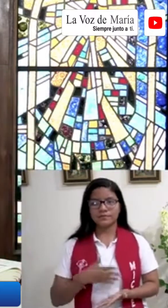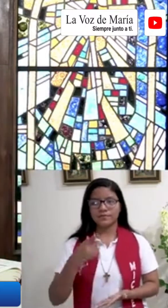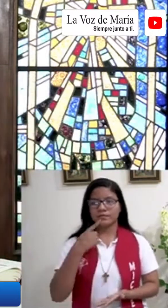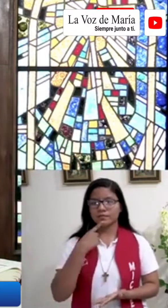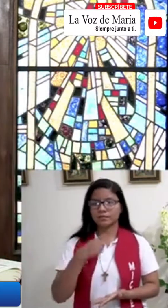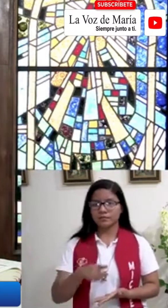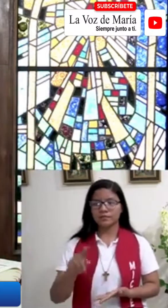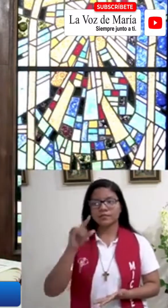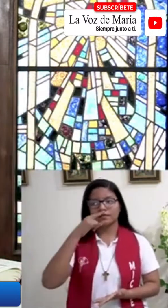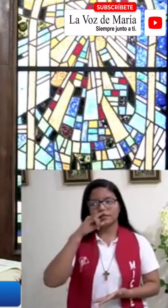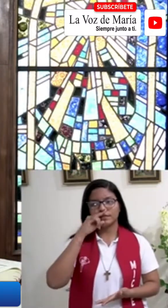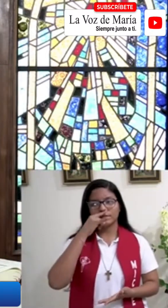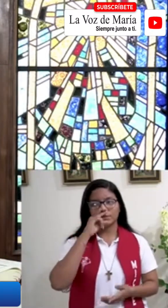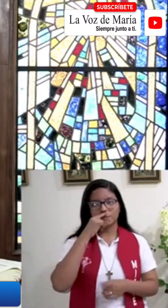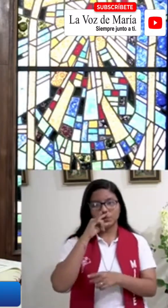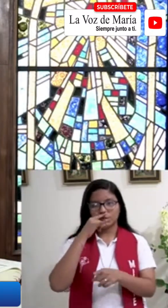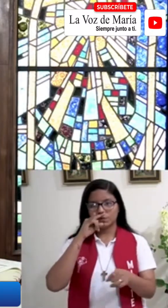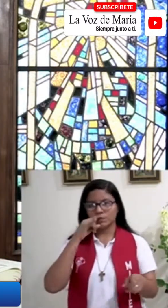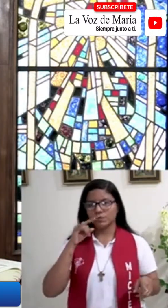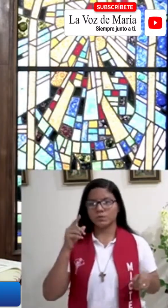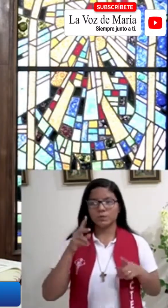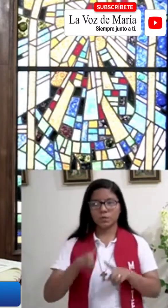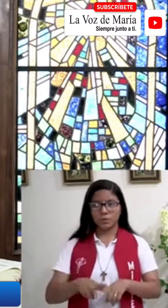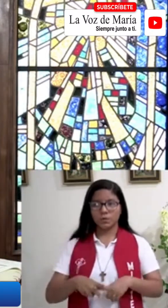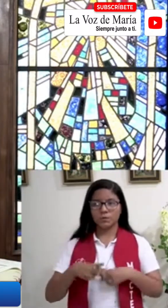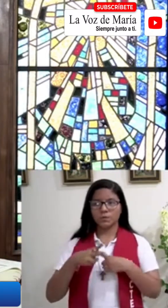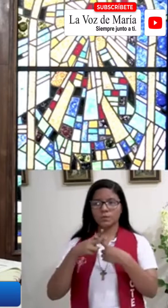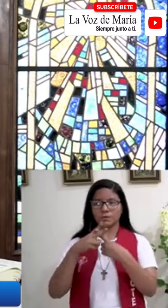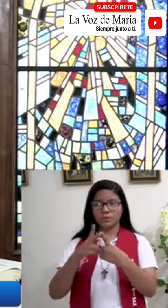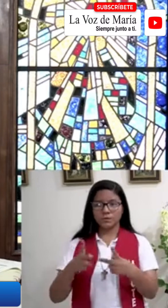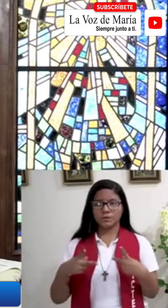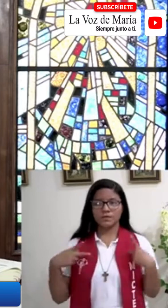Niños que empiezan la vida,